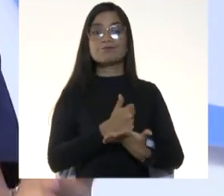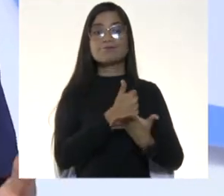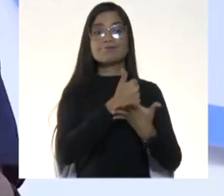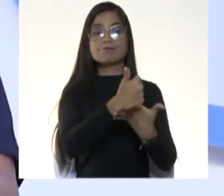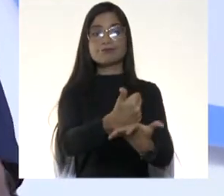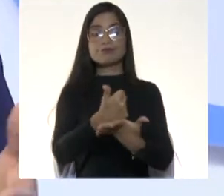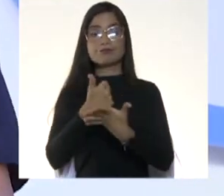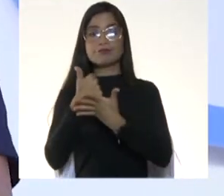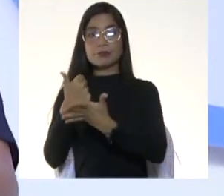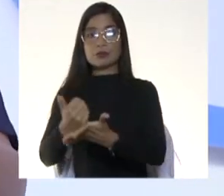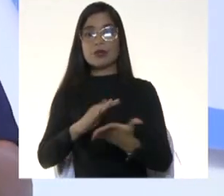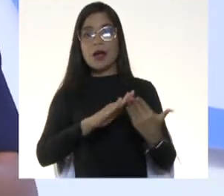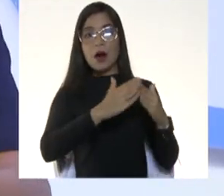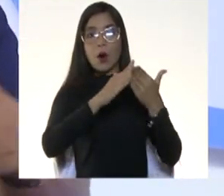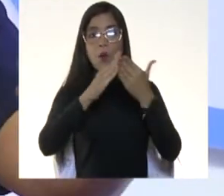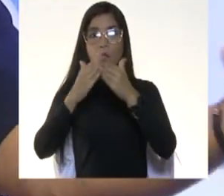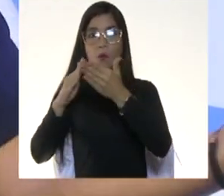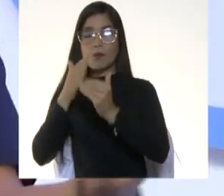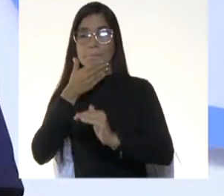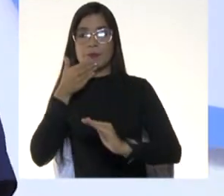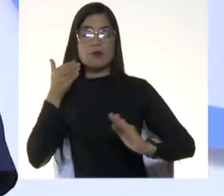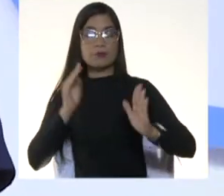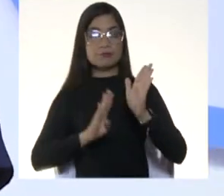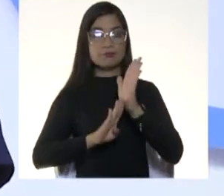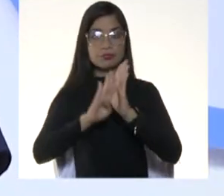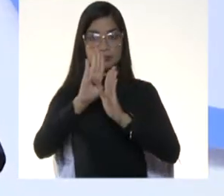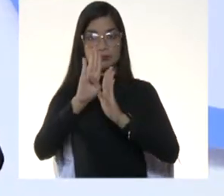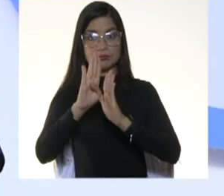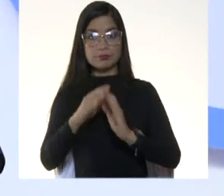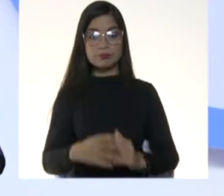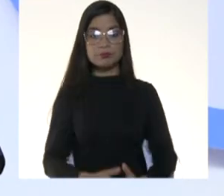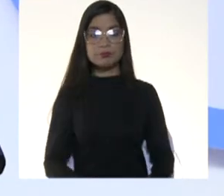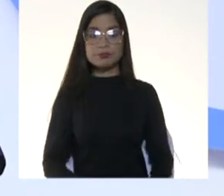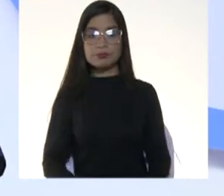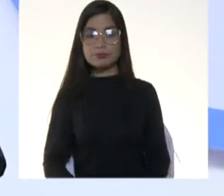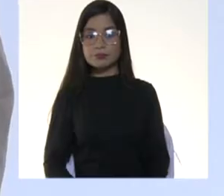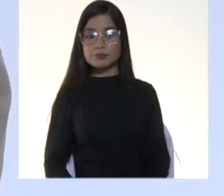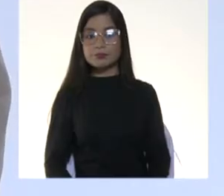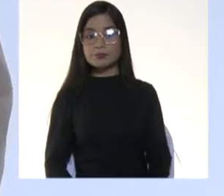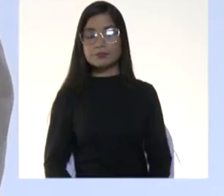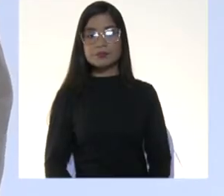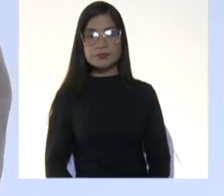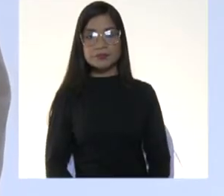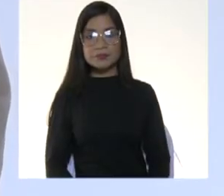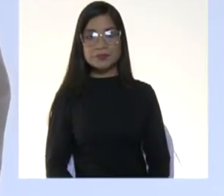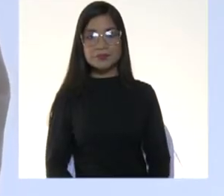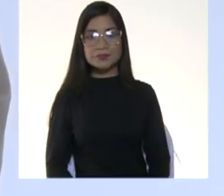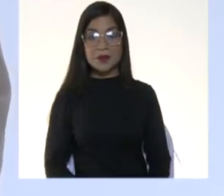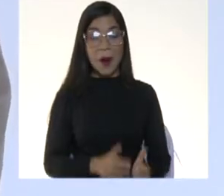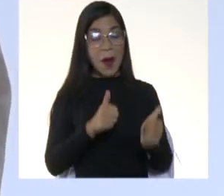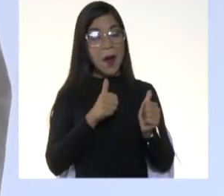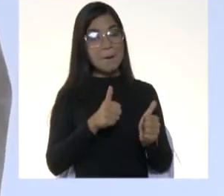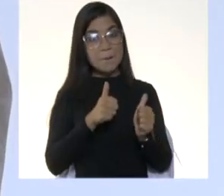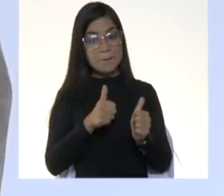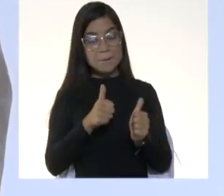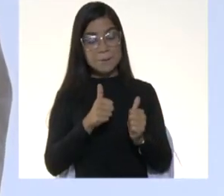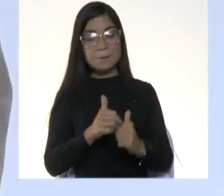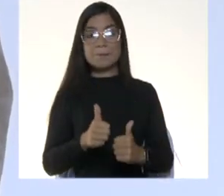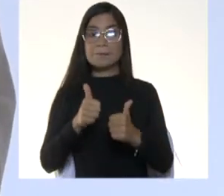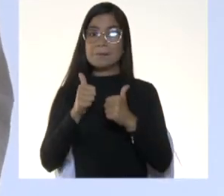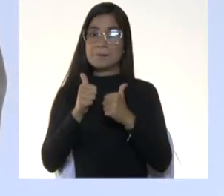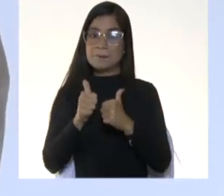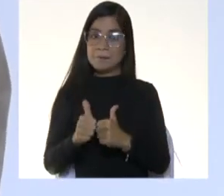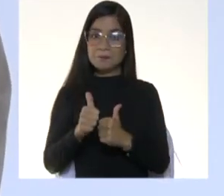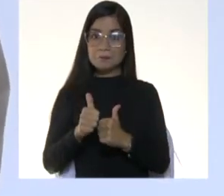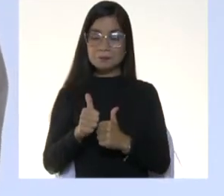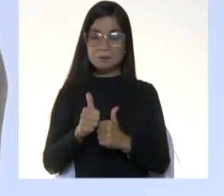que me rodea, mi comunidad, mi familia, mis amigos, ¿no? ¿Te respondió a la pregunta, profe? ¿Voy bien? Muy bien, muy bien. Sí, es